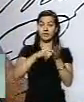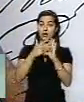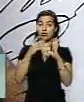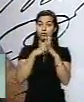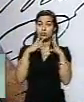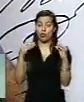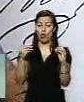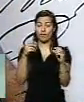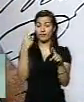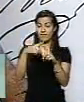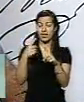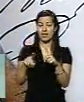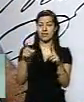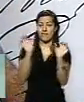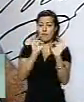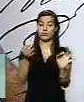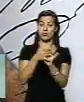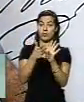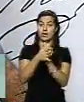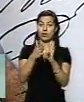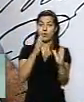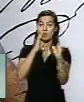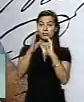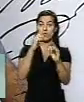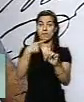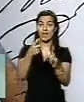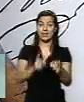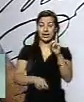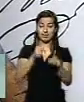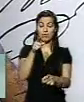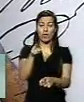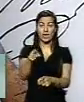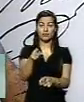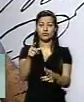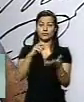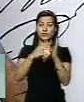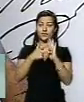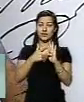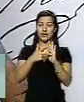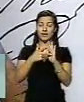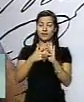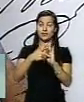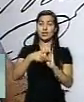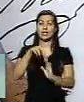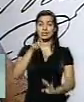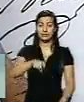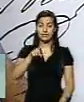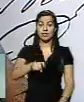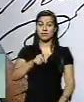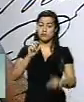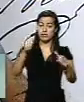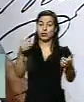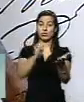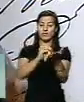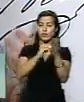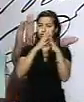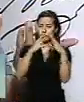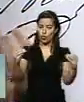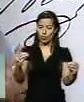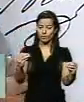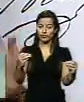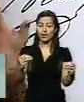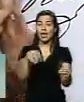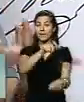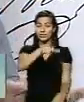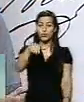hecho del medio comunitario alternativo, ¿no? Que parte de una necesidad. Y volvemos otra vez al inicio de todo, que es que la gente